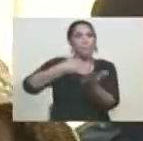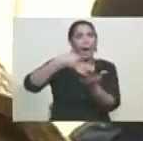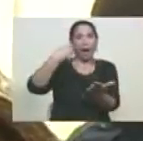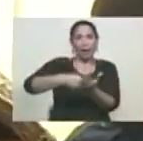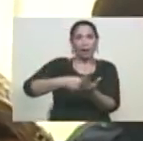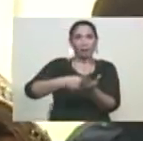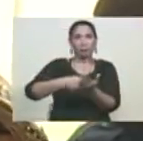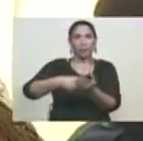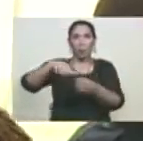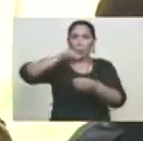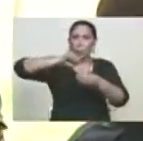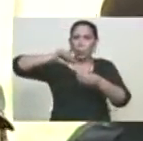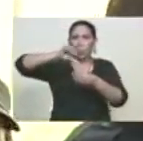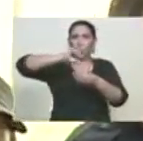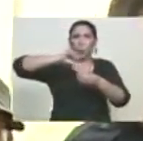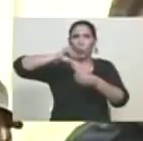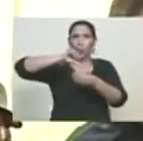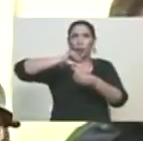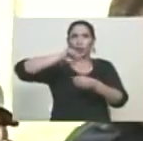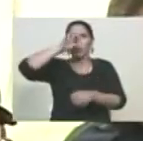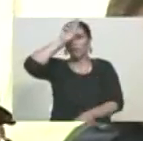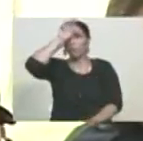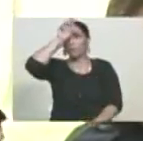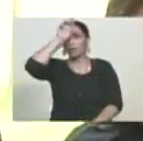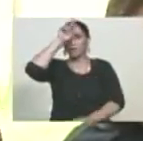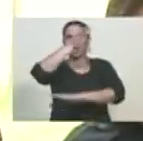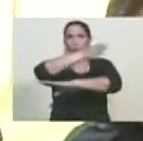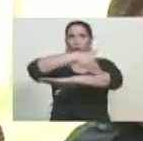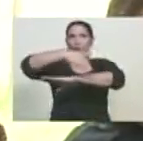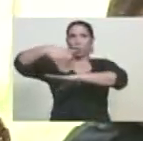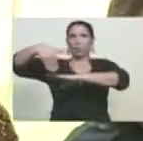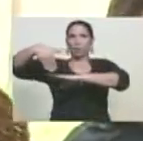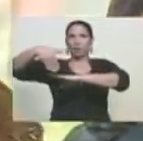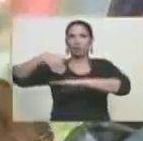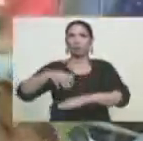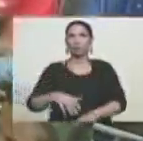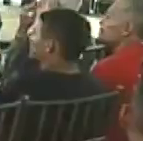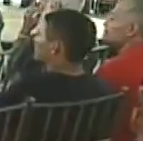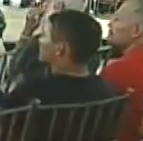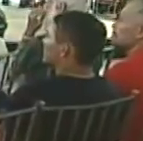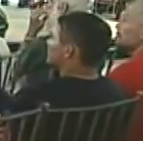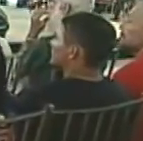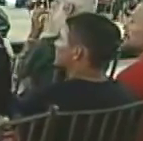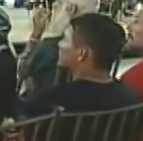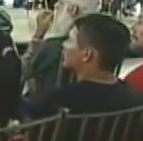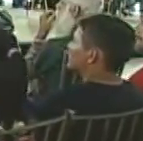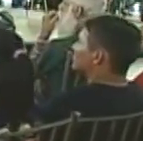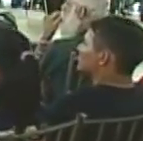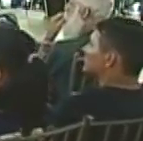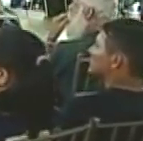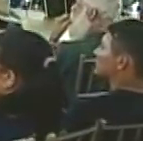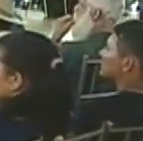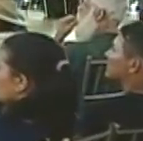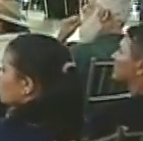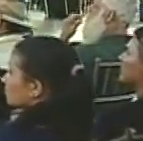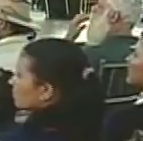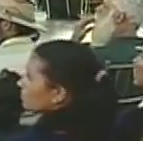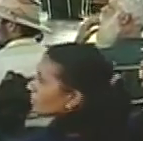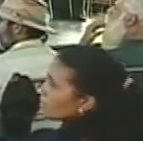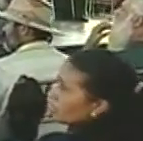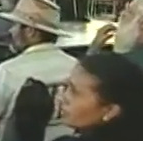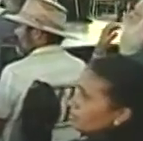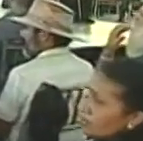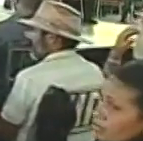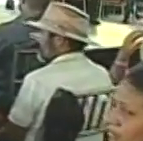combustible, hay un bachaquerío en la frontera. Epa, muchacho, El tema del combustible en el sur del